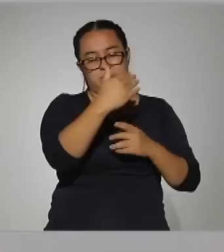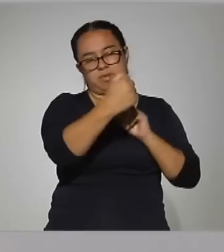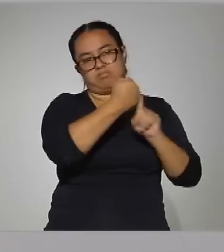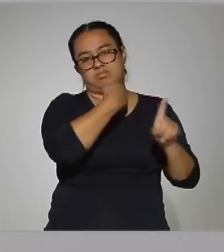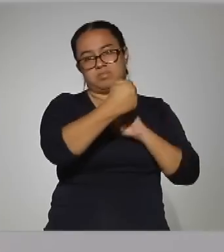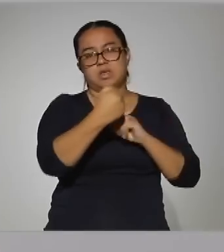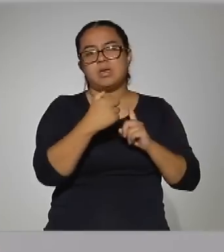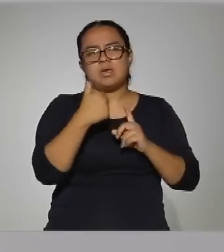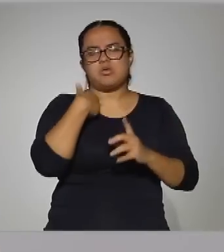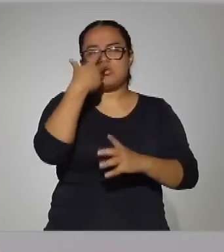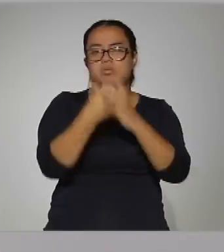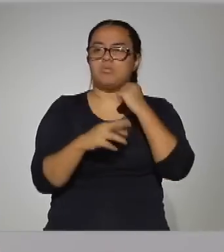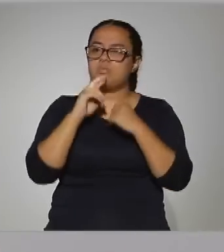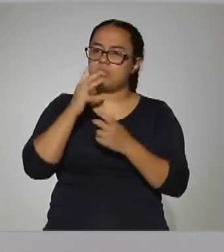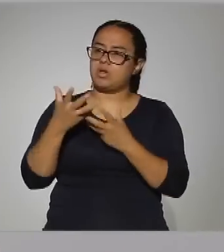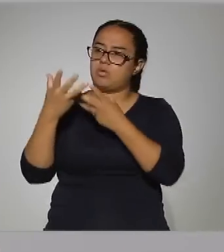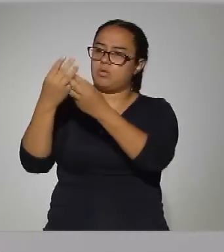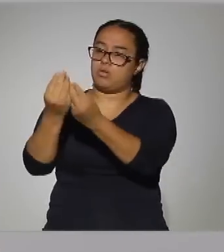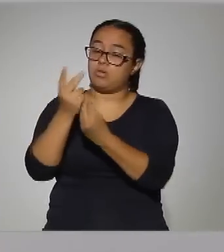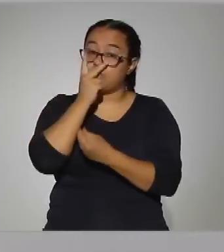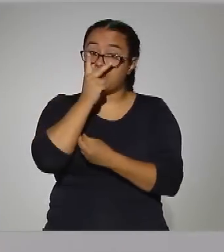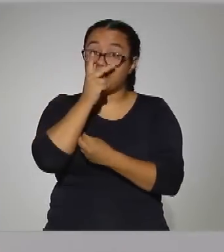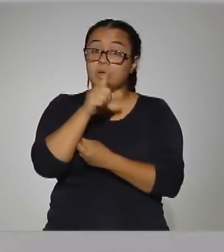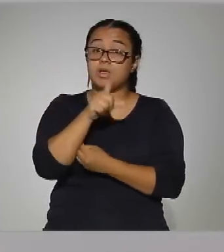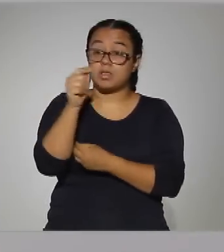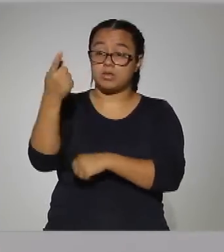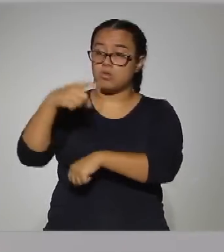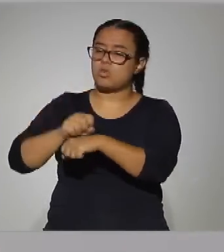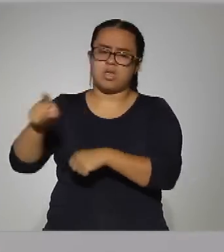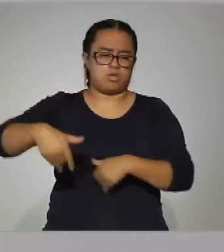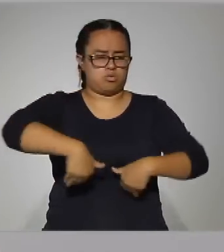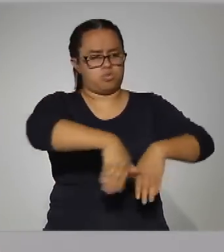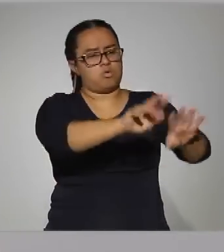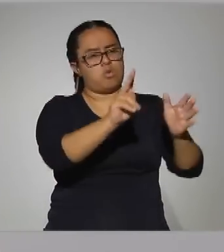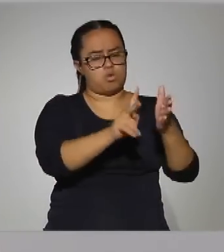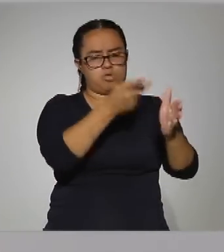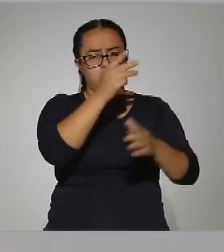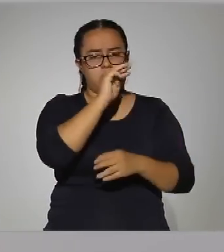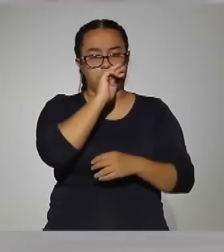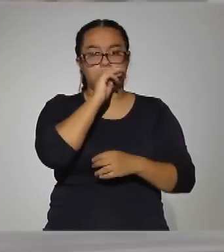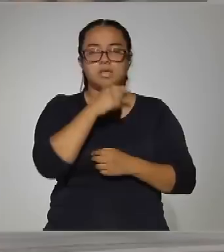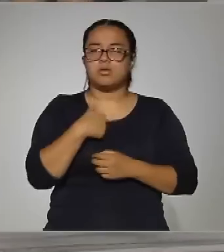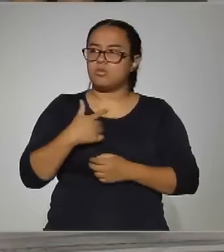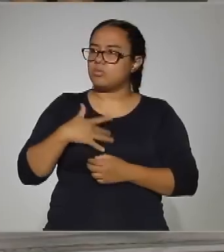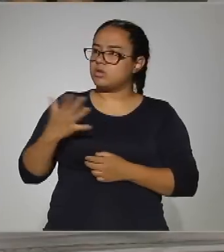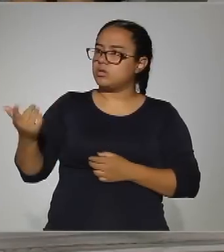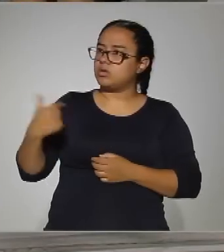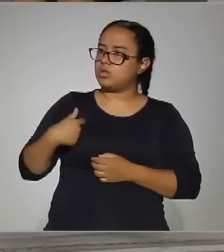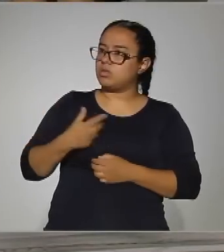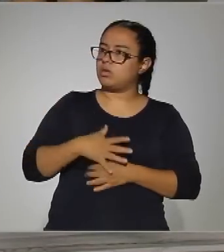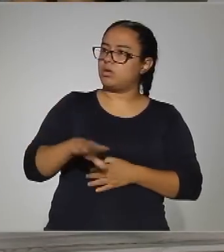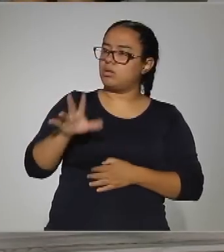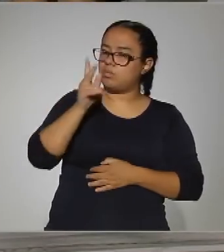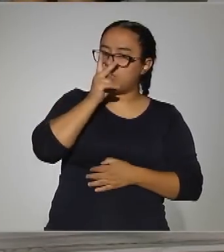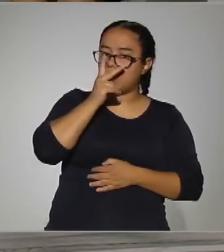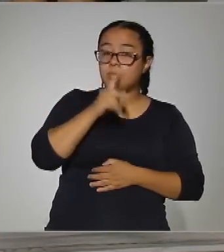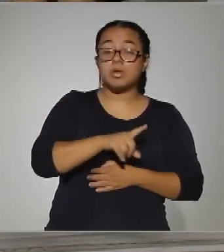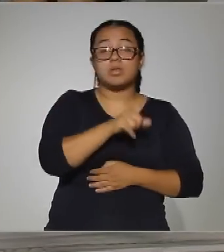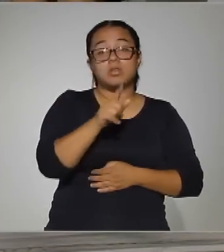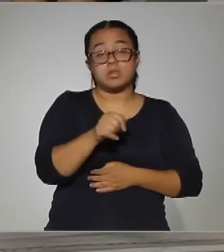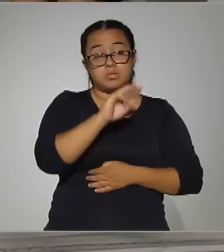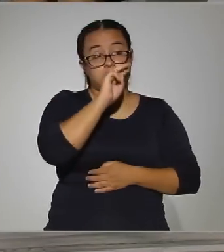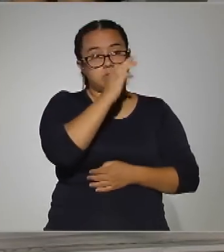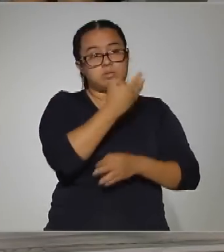apoyarme, huí y me fui con mi papá. A la semana me mandó de regreso nuevamente con mi mamá y me sentí rechazada. Después recibí malos tratos